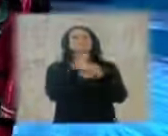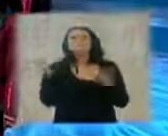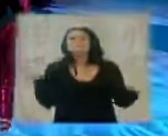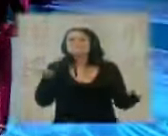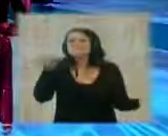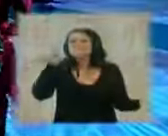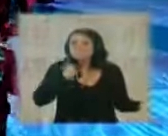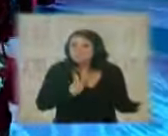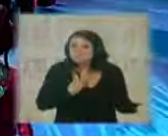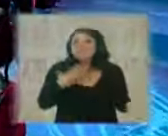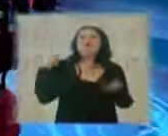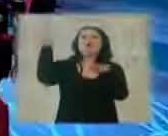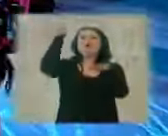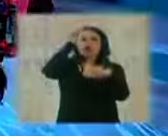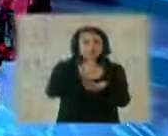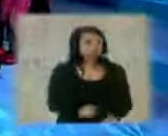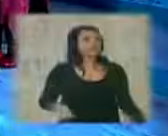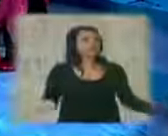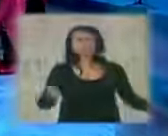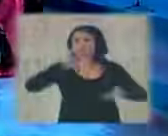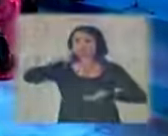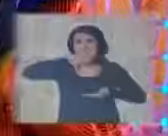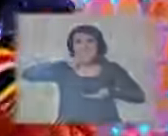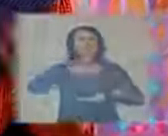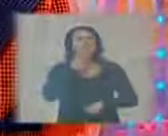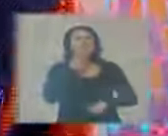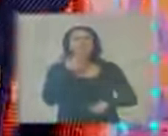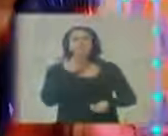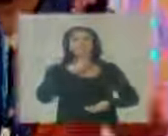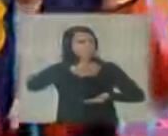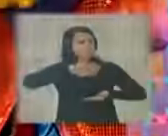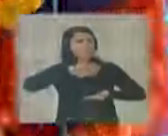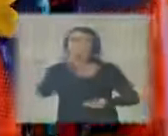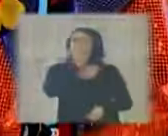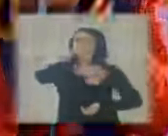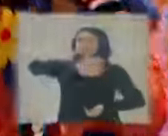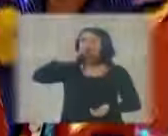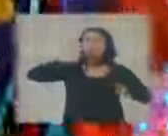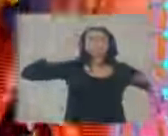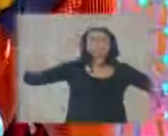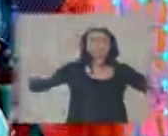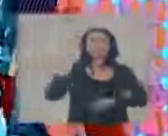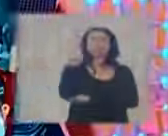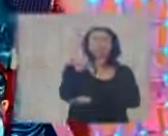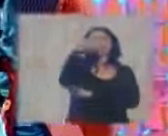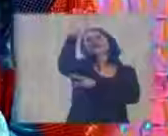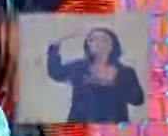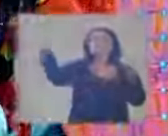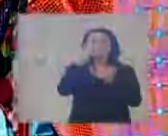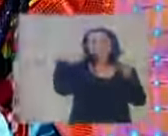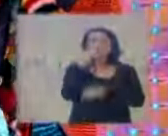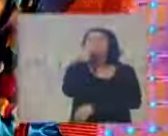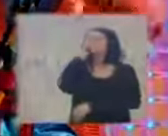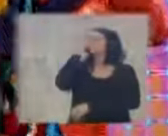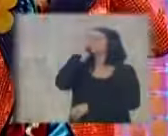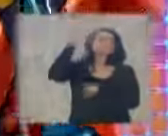Otra vez pudo demostrar que es un gran portero, aunque más triunfó con su calentón, con ese gran beso. En